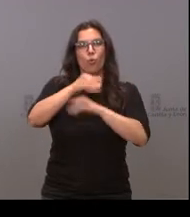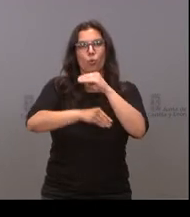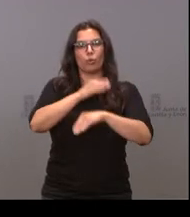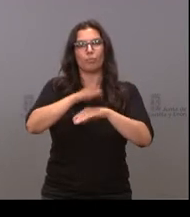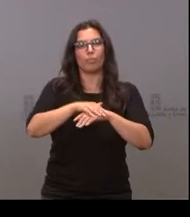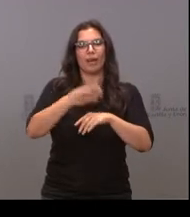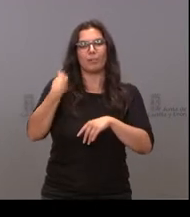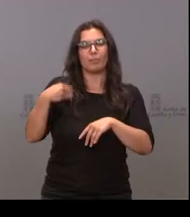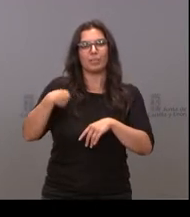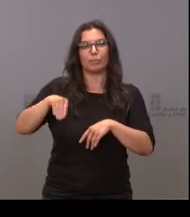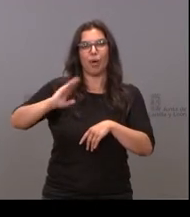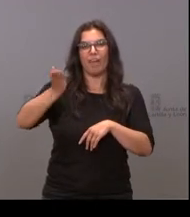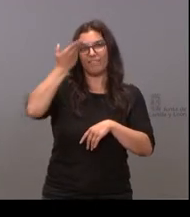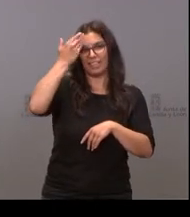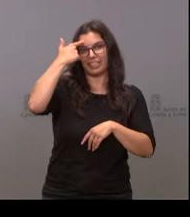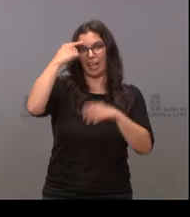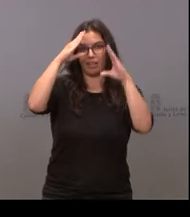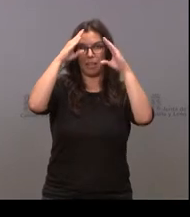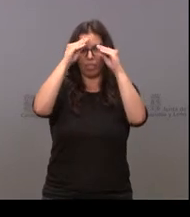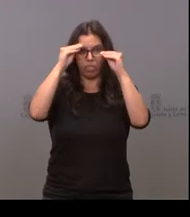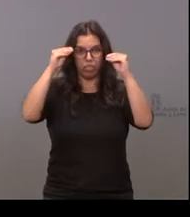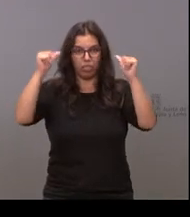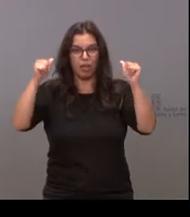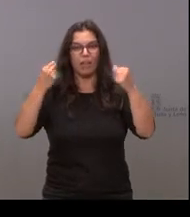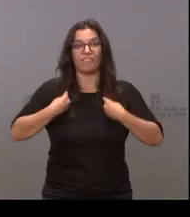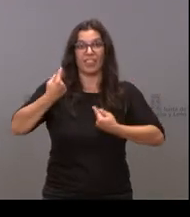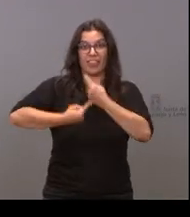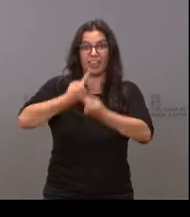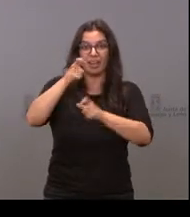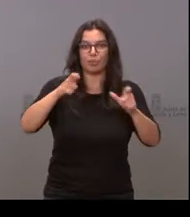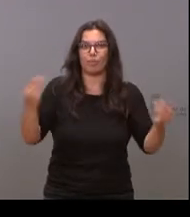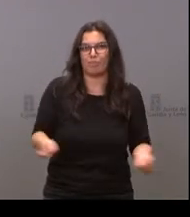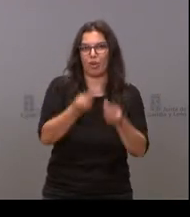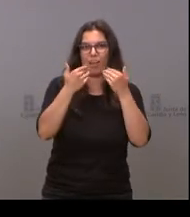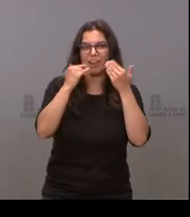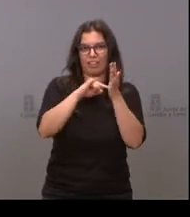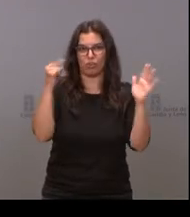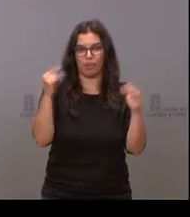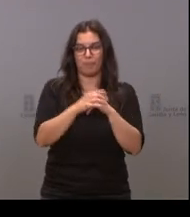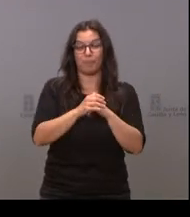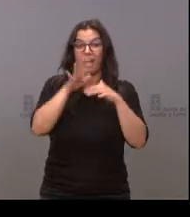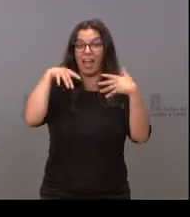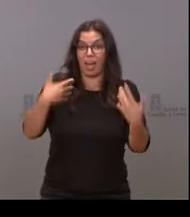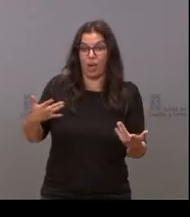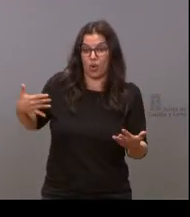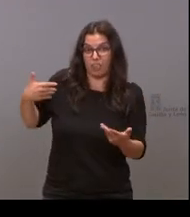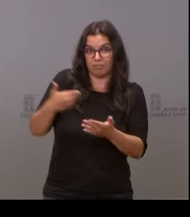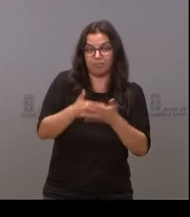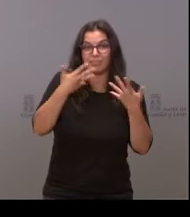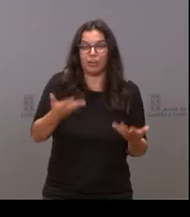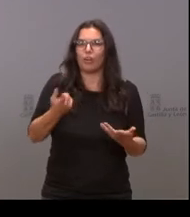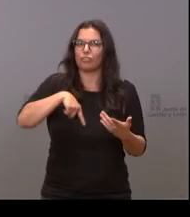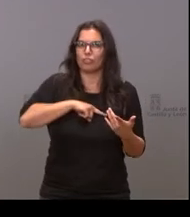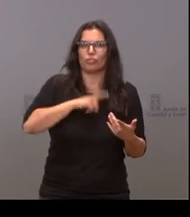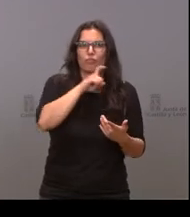cognitivo en la felicidad y en la vida diaria de las personas y su entorno a día de hoy seguimos innovando desde la